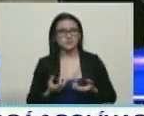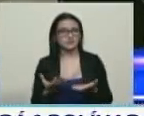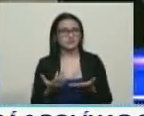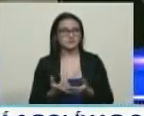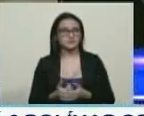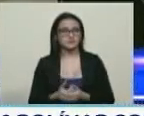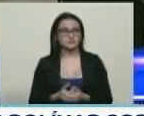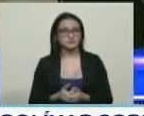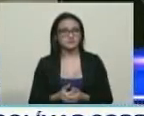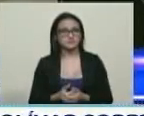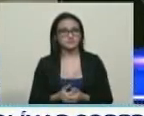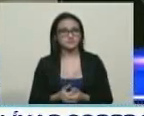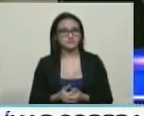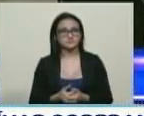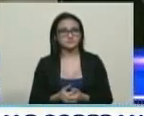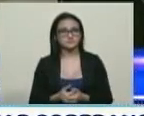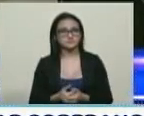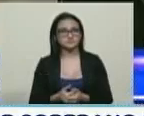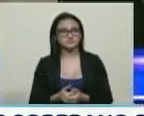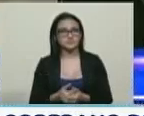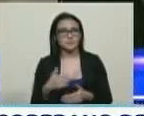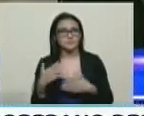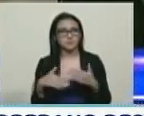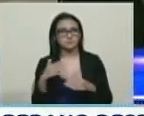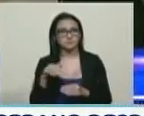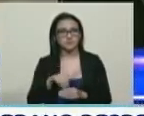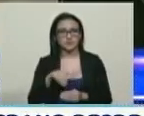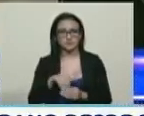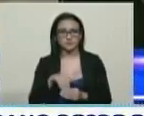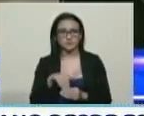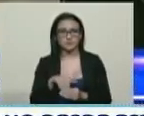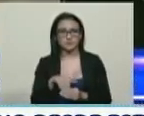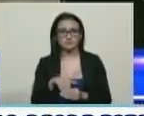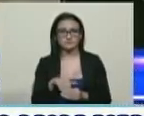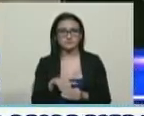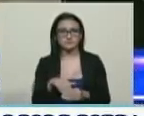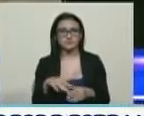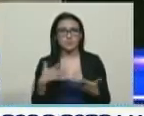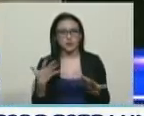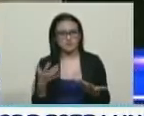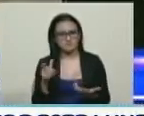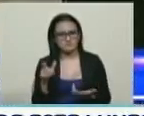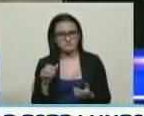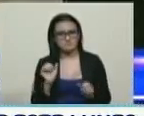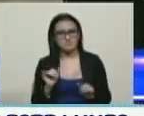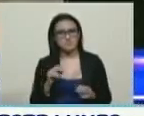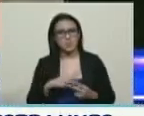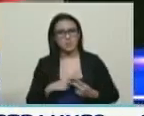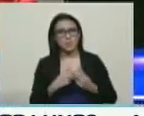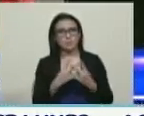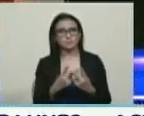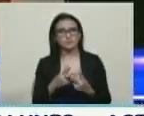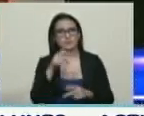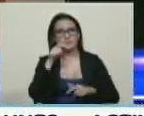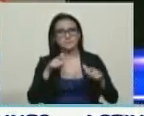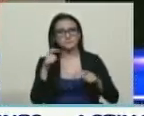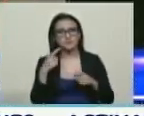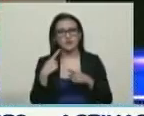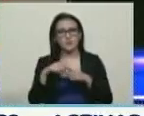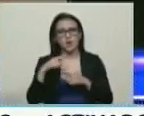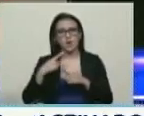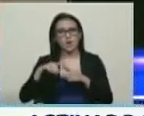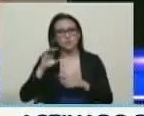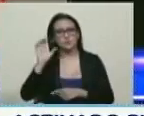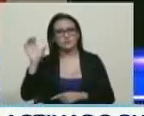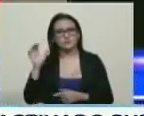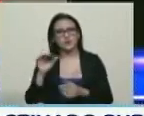todo lo que es la esencia de un proceso electoral. ¿Cuál es? La voluntad del elector. No es como en otros lados,